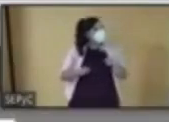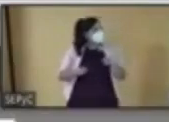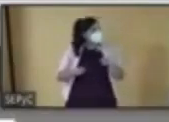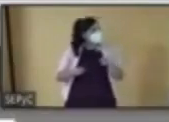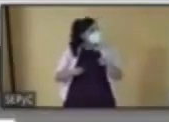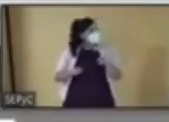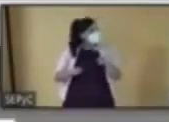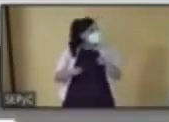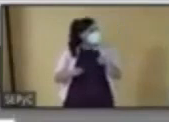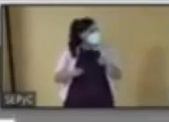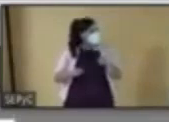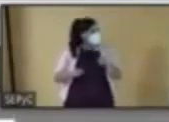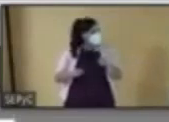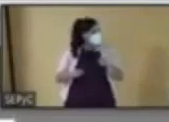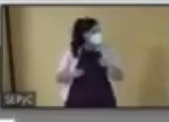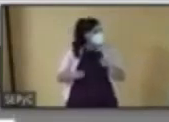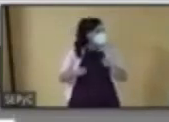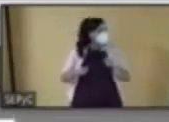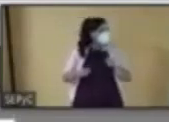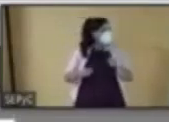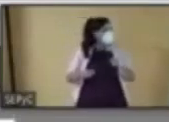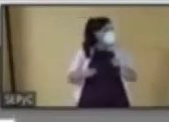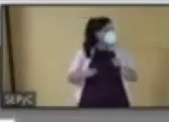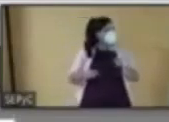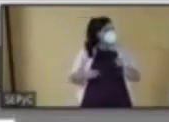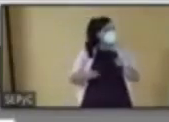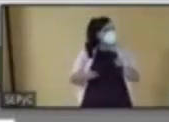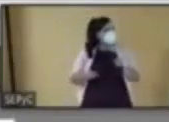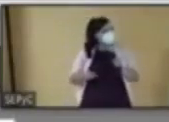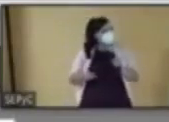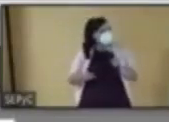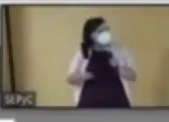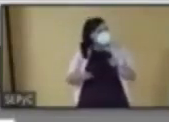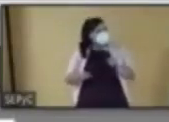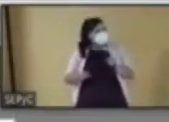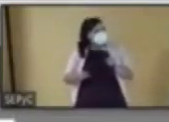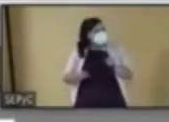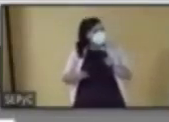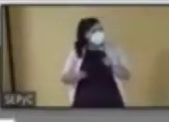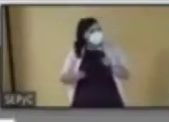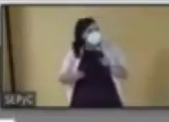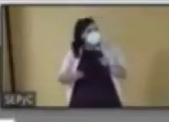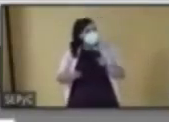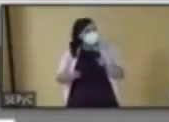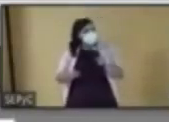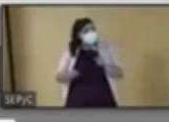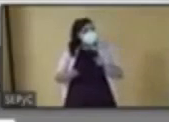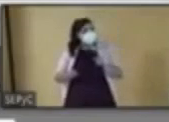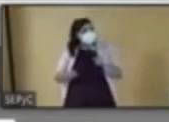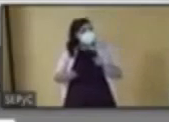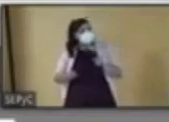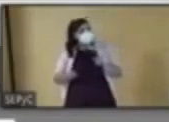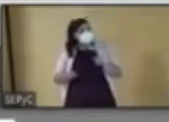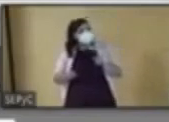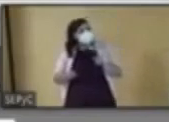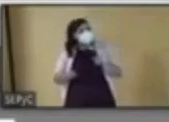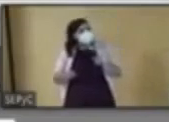A nombre de propio, del servidor público, del dependiente económico y o de la pareja. Todos los bienes son bajo esos